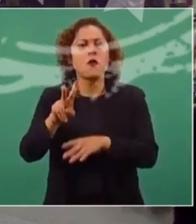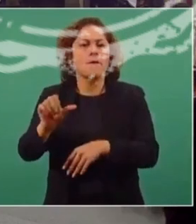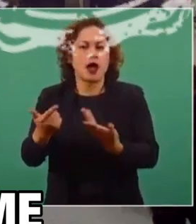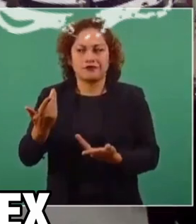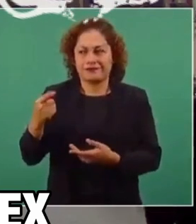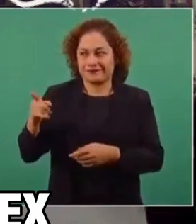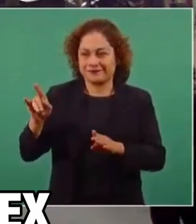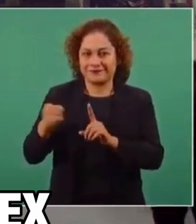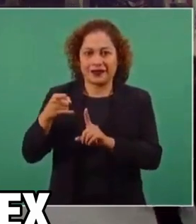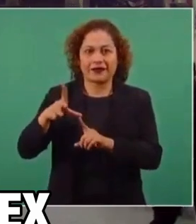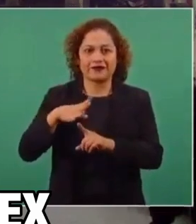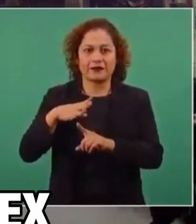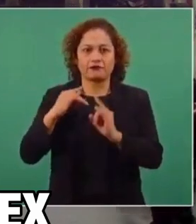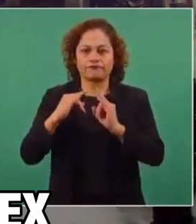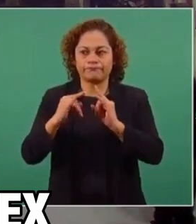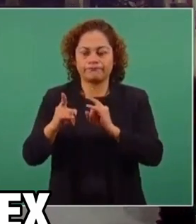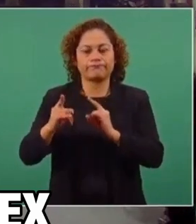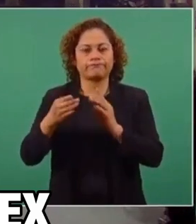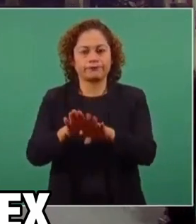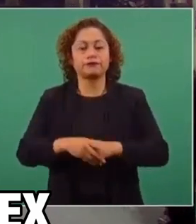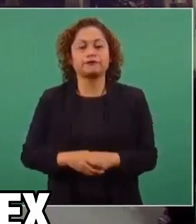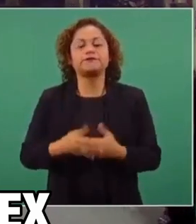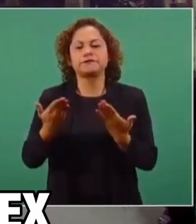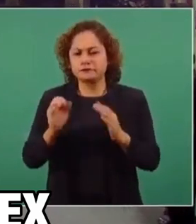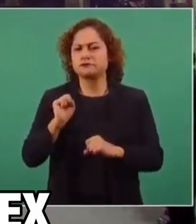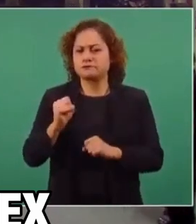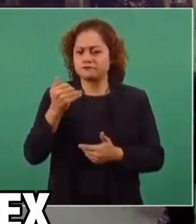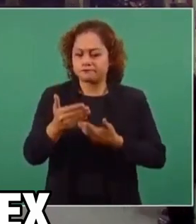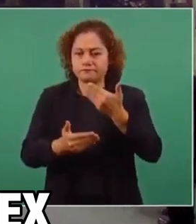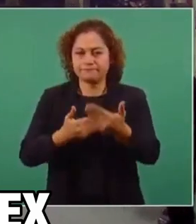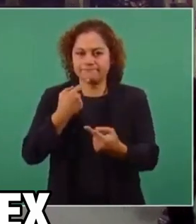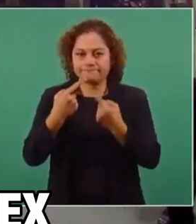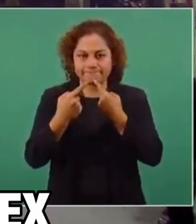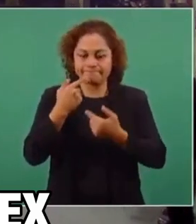Ojalá y se llegue a un acuerdo pronto. Ya se va avanzando, se va avanzando.